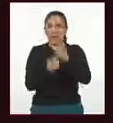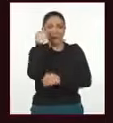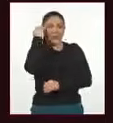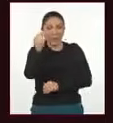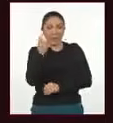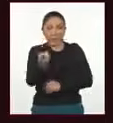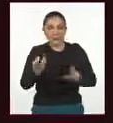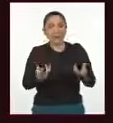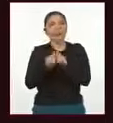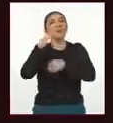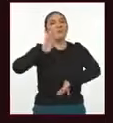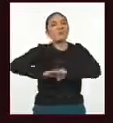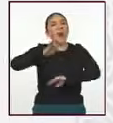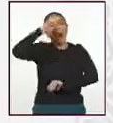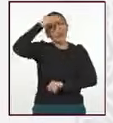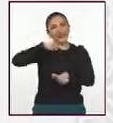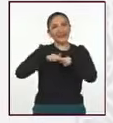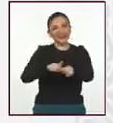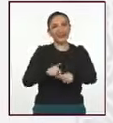continúa tu aprendizaje con nosotros.